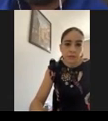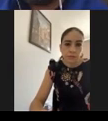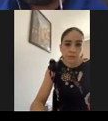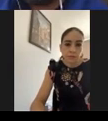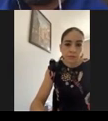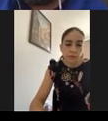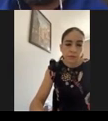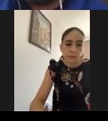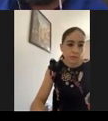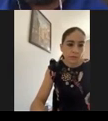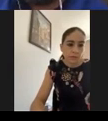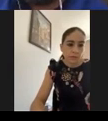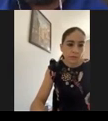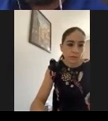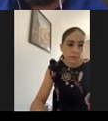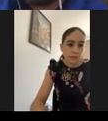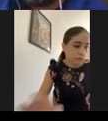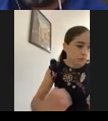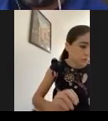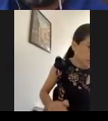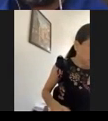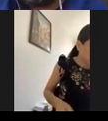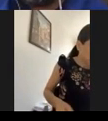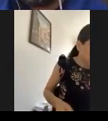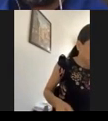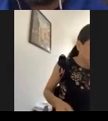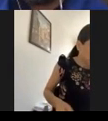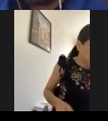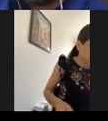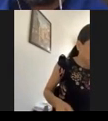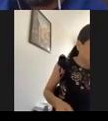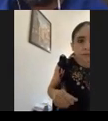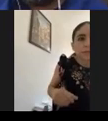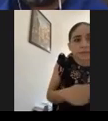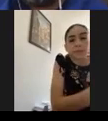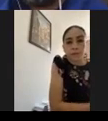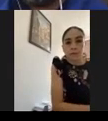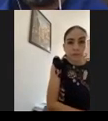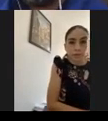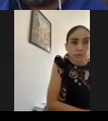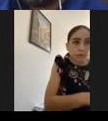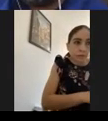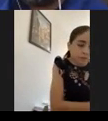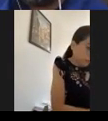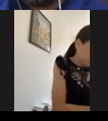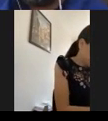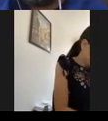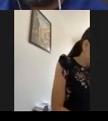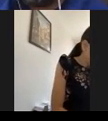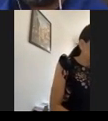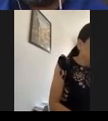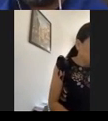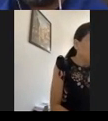sino incluso tener la finura de saber hasta en qué página quedó la aportación fulana de